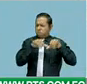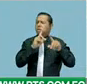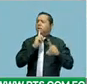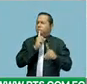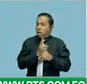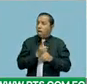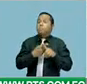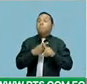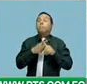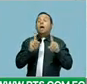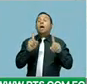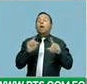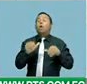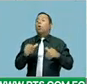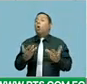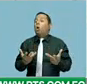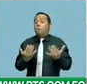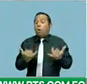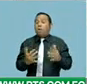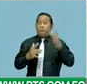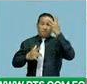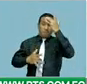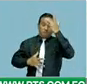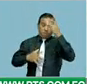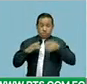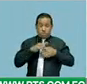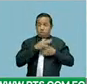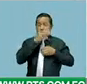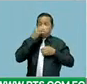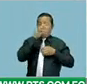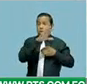punto importante es que esta pandemia ha sido contenida a nivel